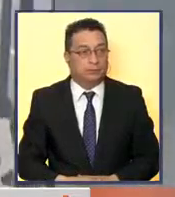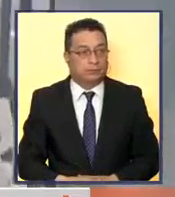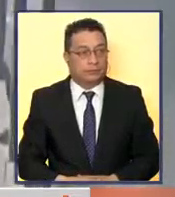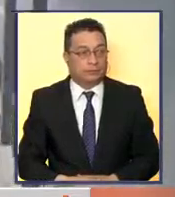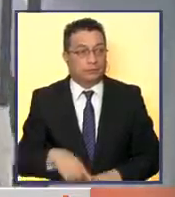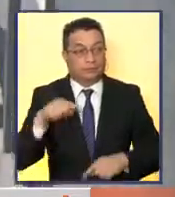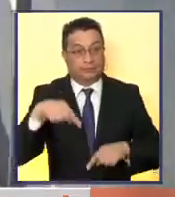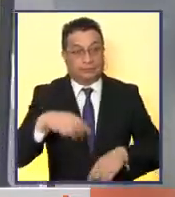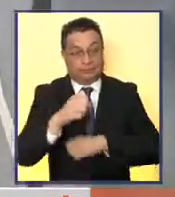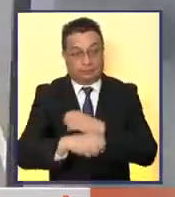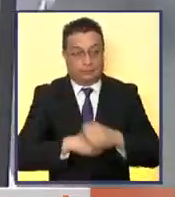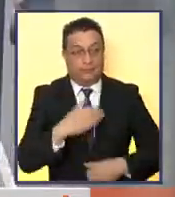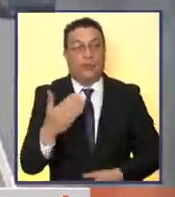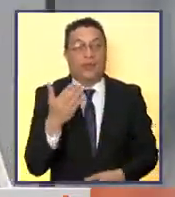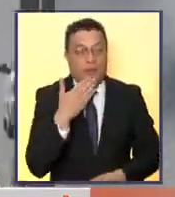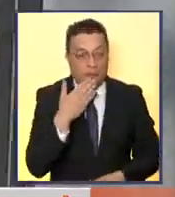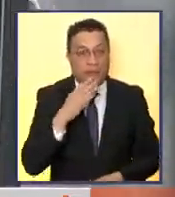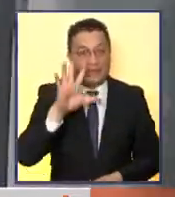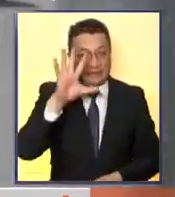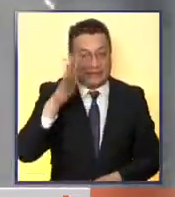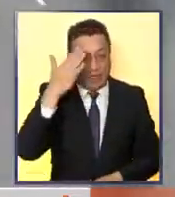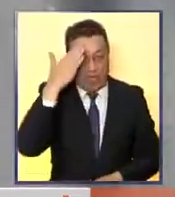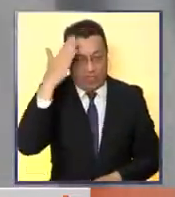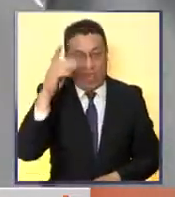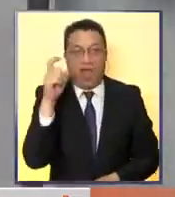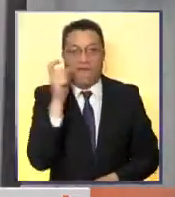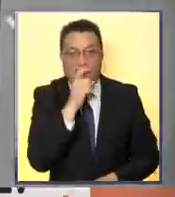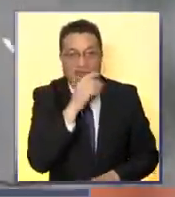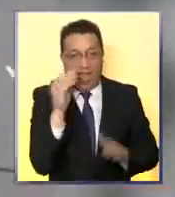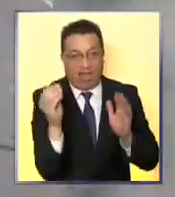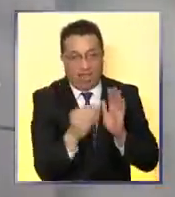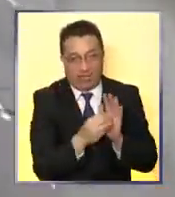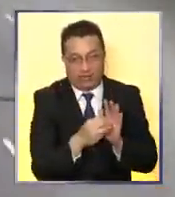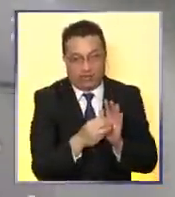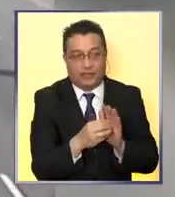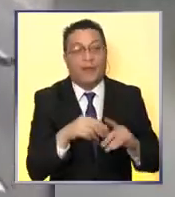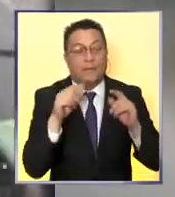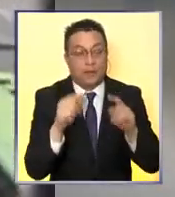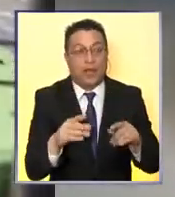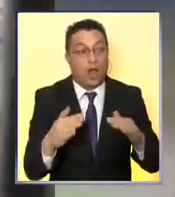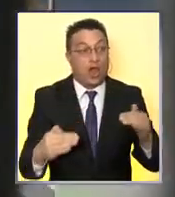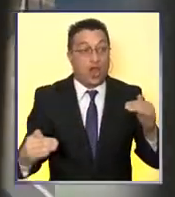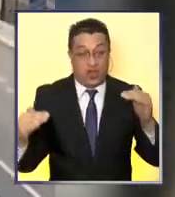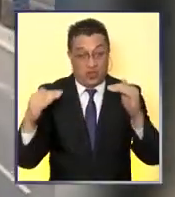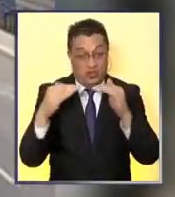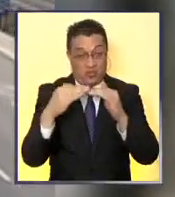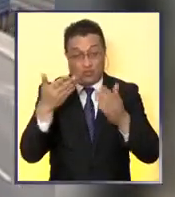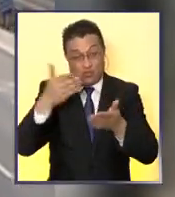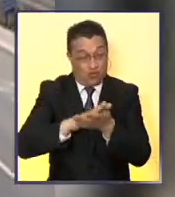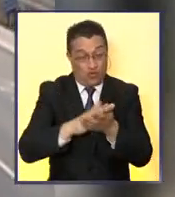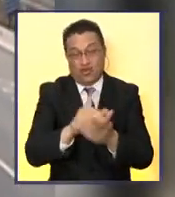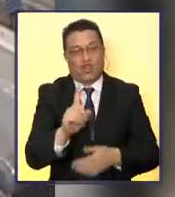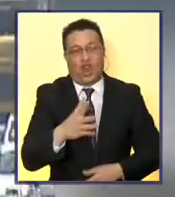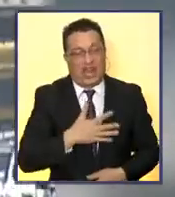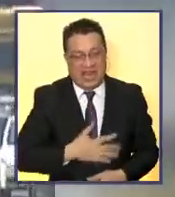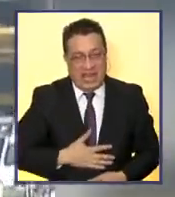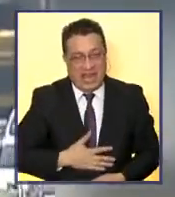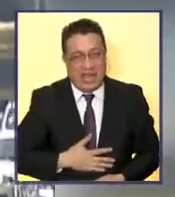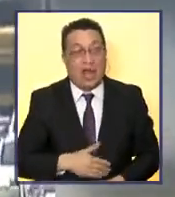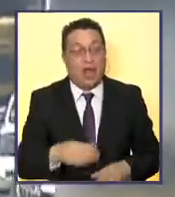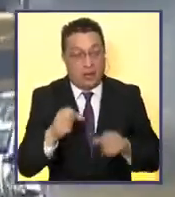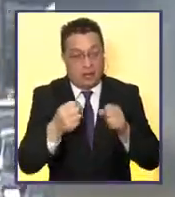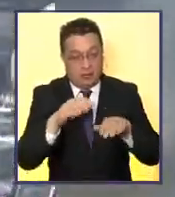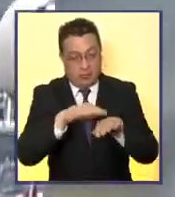este año también serán cinco días de feriados y lo que menos se busca es igualar la cifra de fallecidos la congestión vehicular